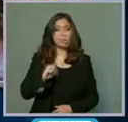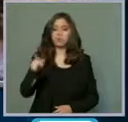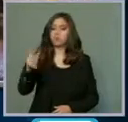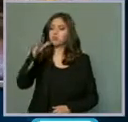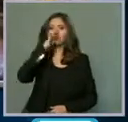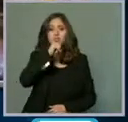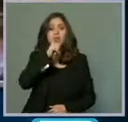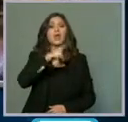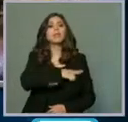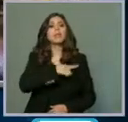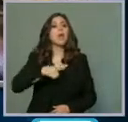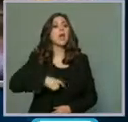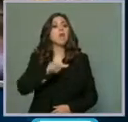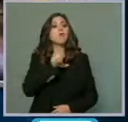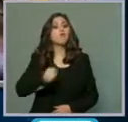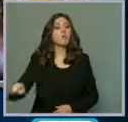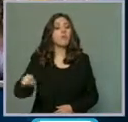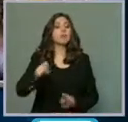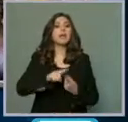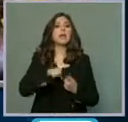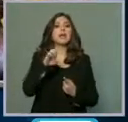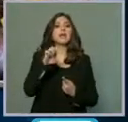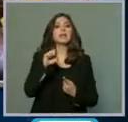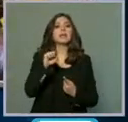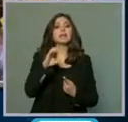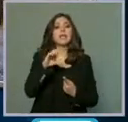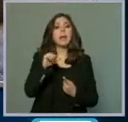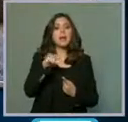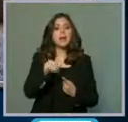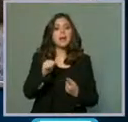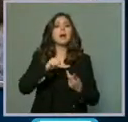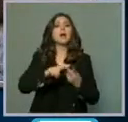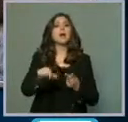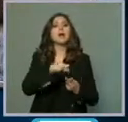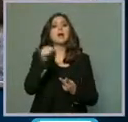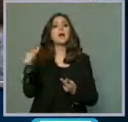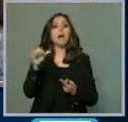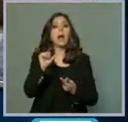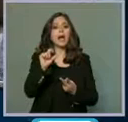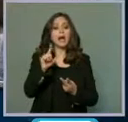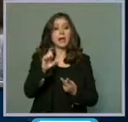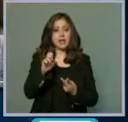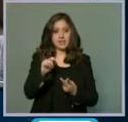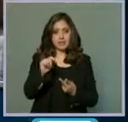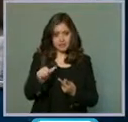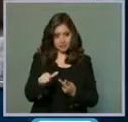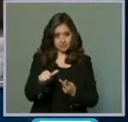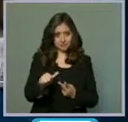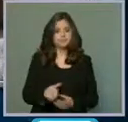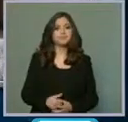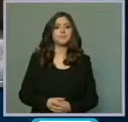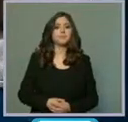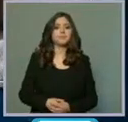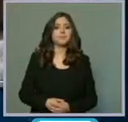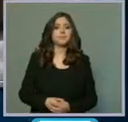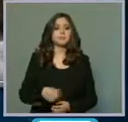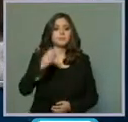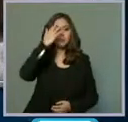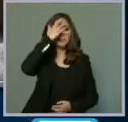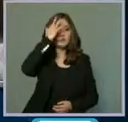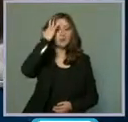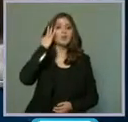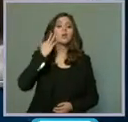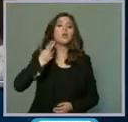que tener escama y en fin, aleta. ¿no? Ahora, algo muy importante también es cuando nosotros estamos consumiendo un